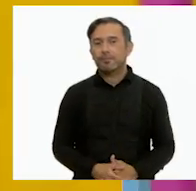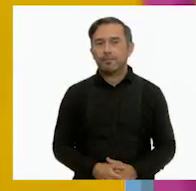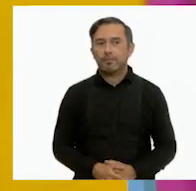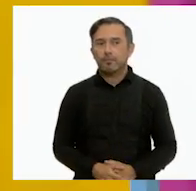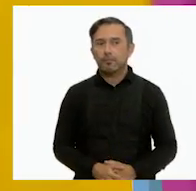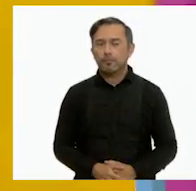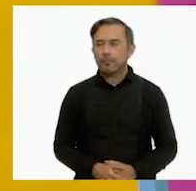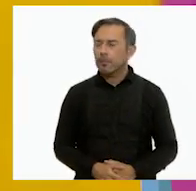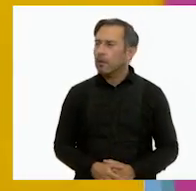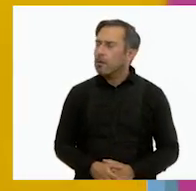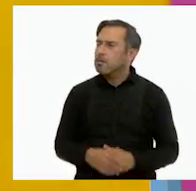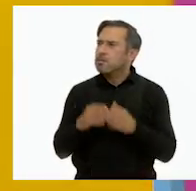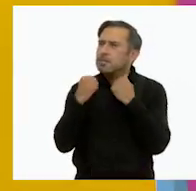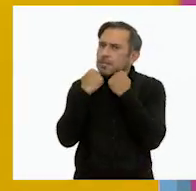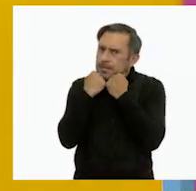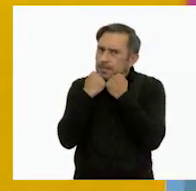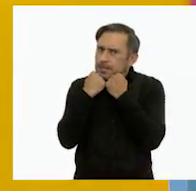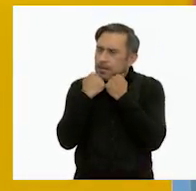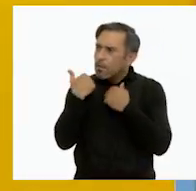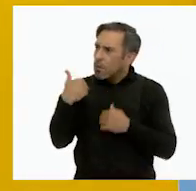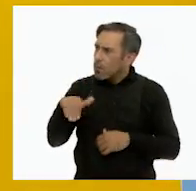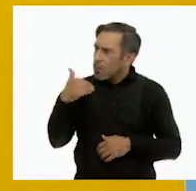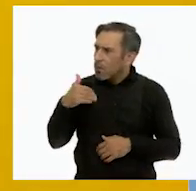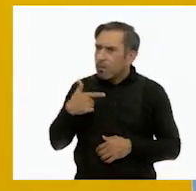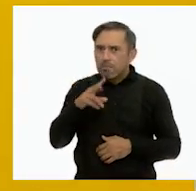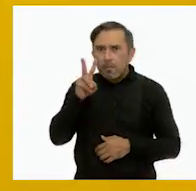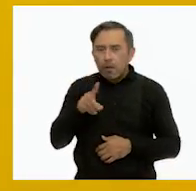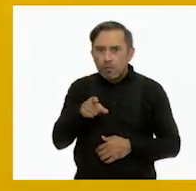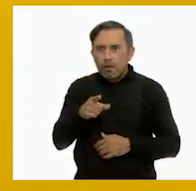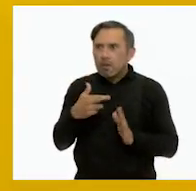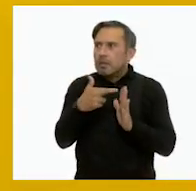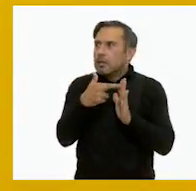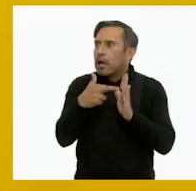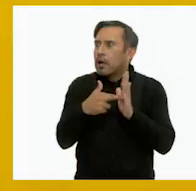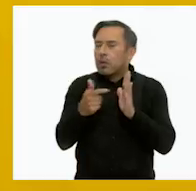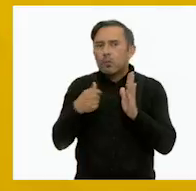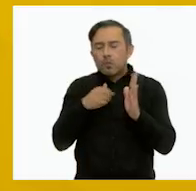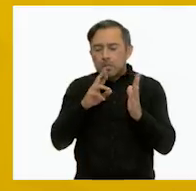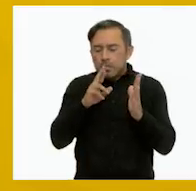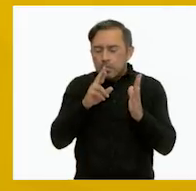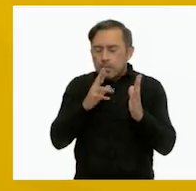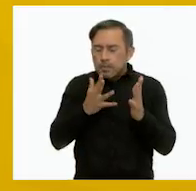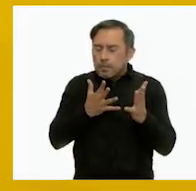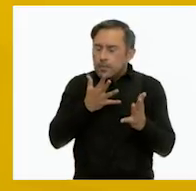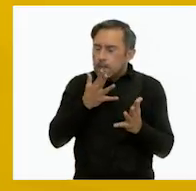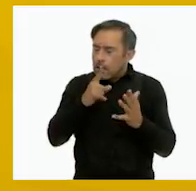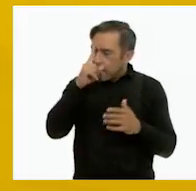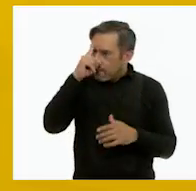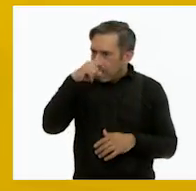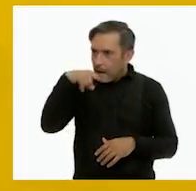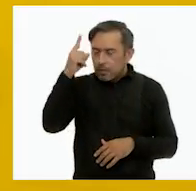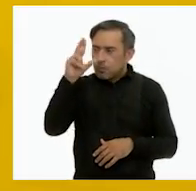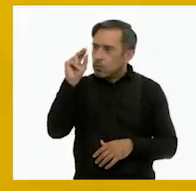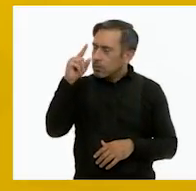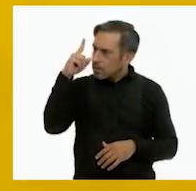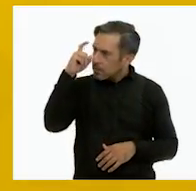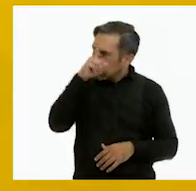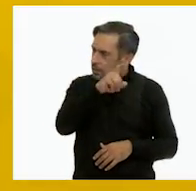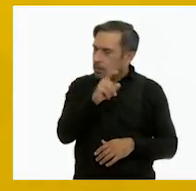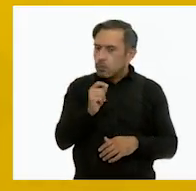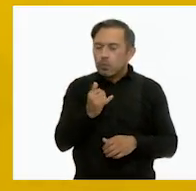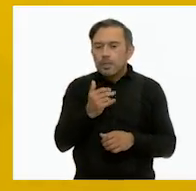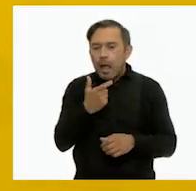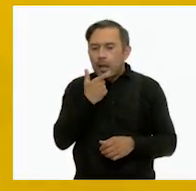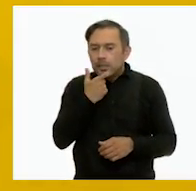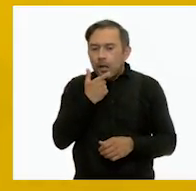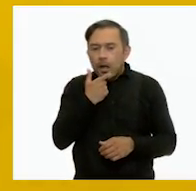Oiga, maestra Angie, qué difícil es luego seguir las reglas, como ellos, que no se tenían que comer la galleta. Y era muy difícil, una situación